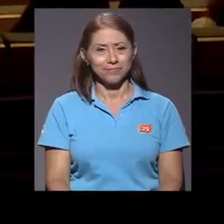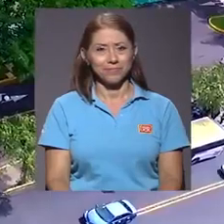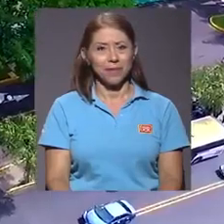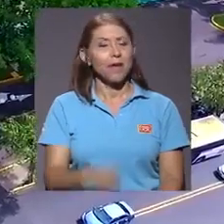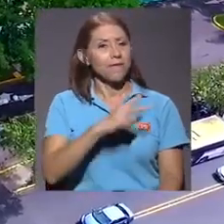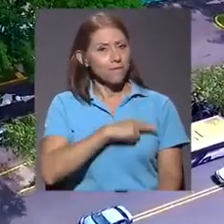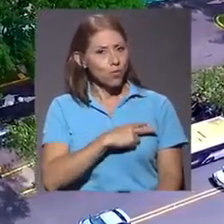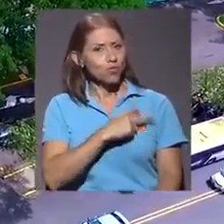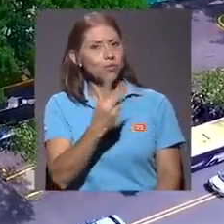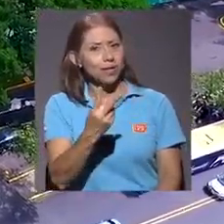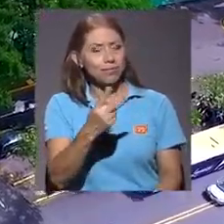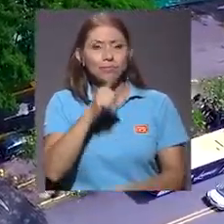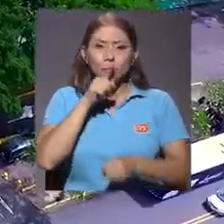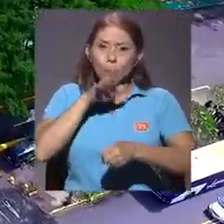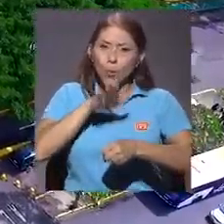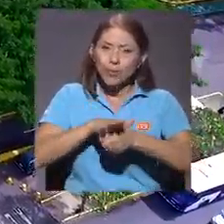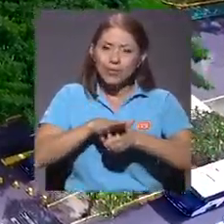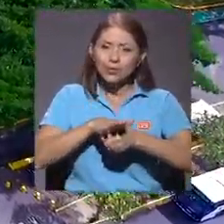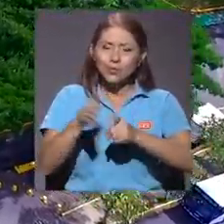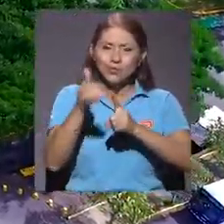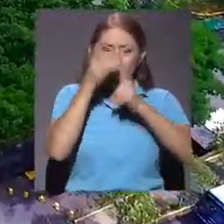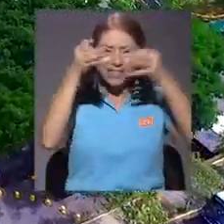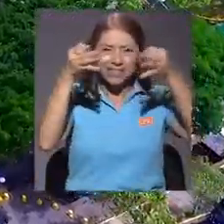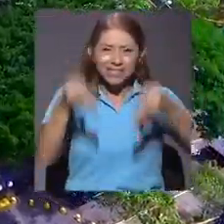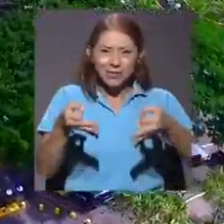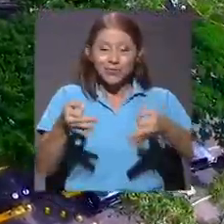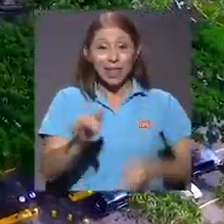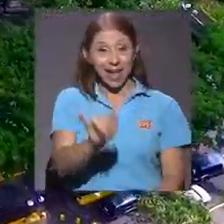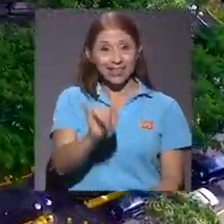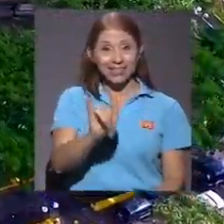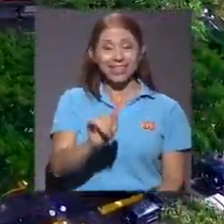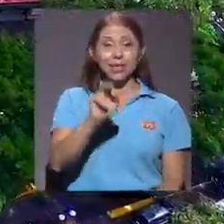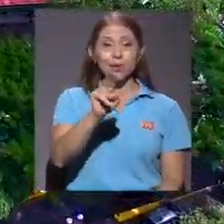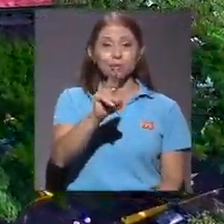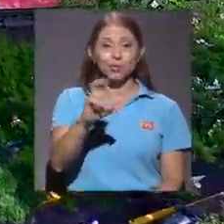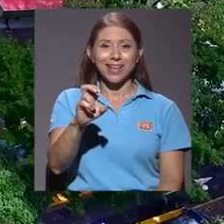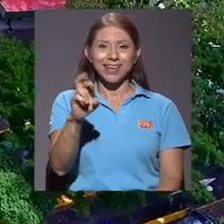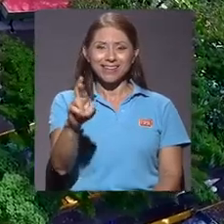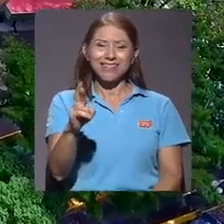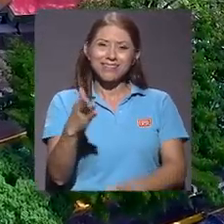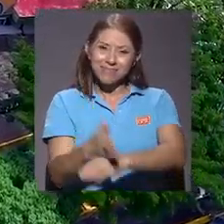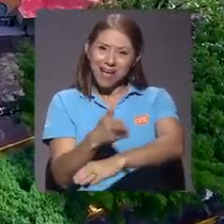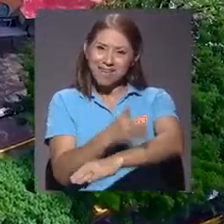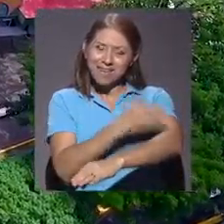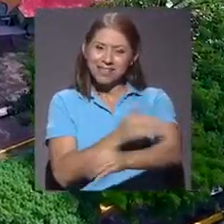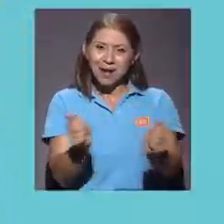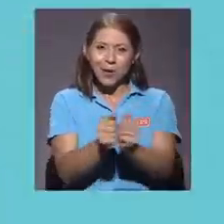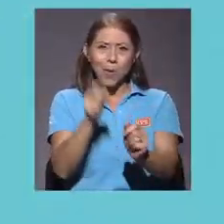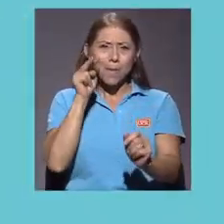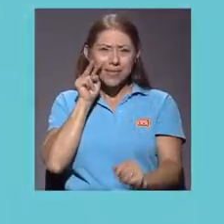Voluntad, compromiso y decisión. Así la UCR avanza con una visión al futuro.